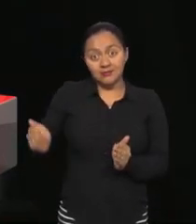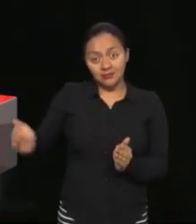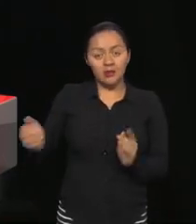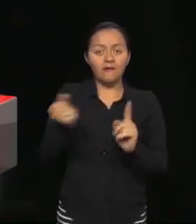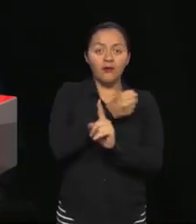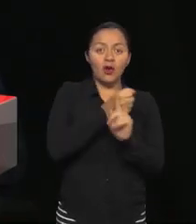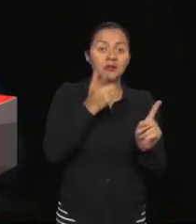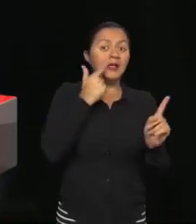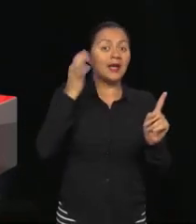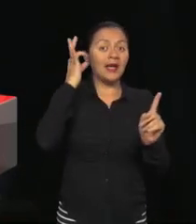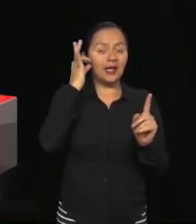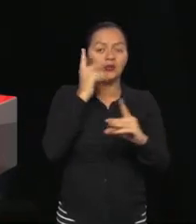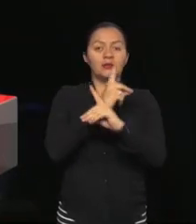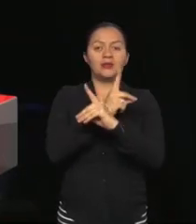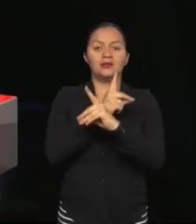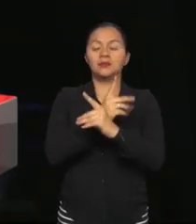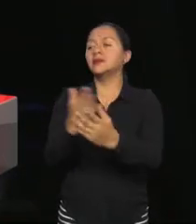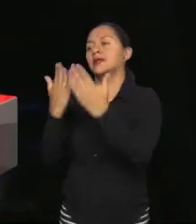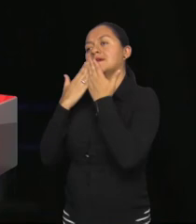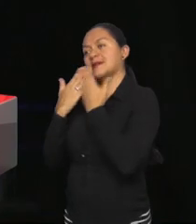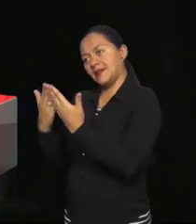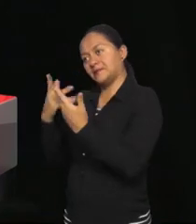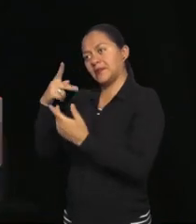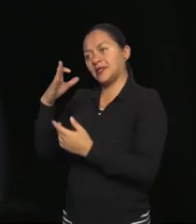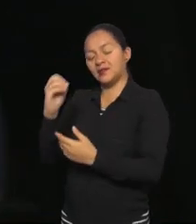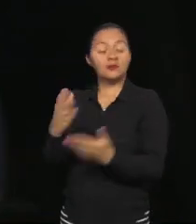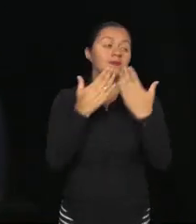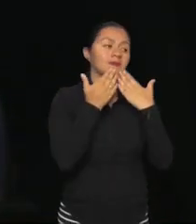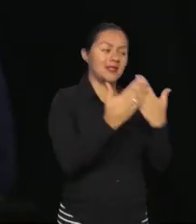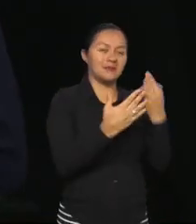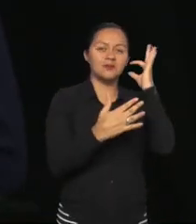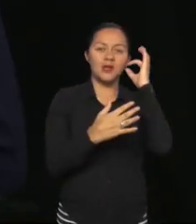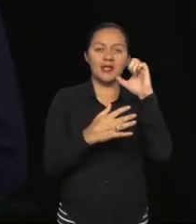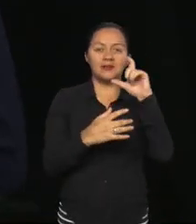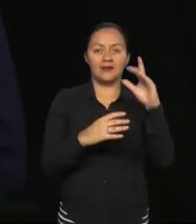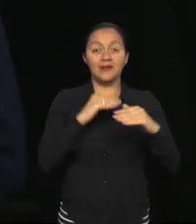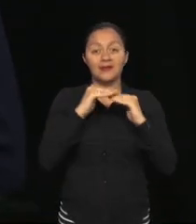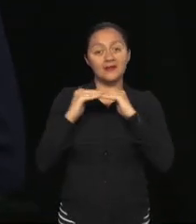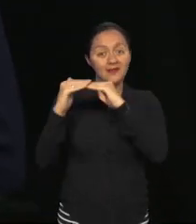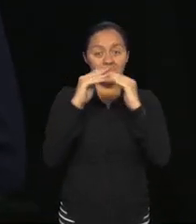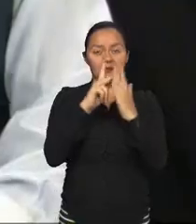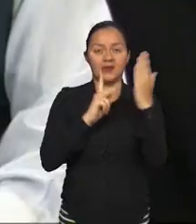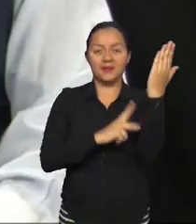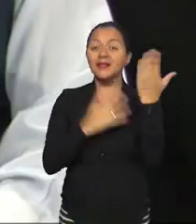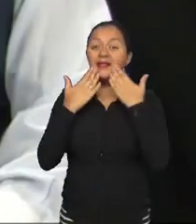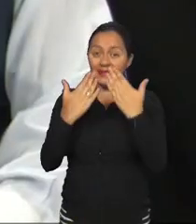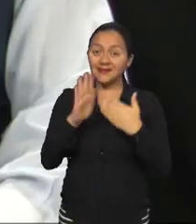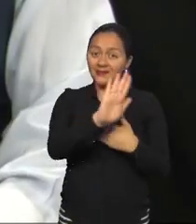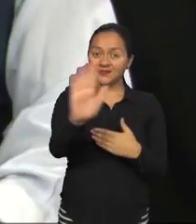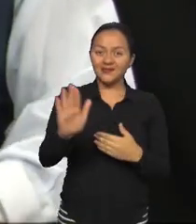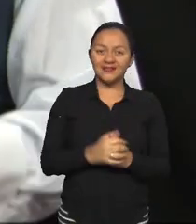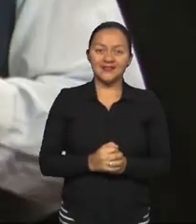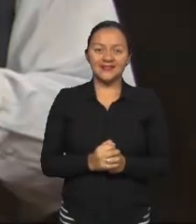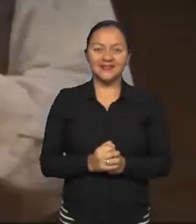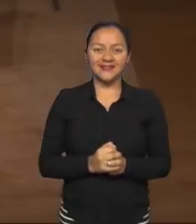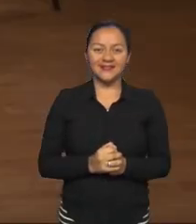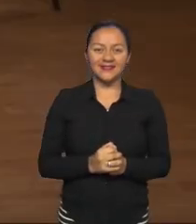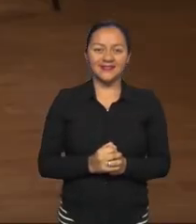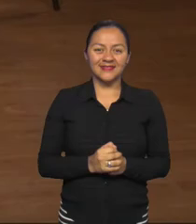con discapacidad. Muchas gracias, Patricio y Elizabeth, también por estar con nosotros en Construyendo Igualdad. Muchas gracias a ustedes.